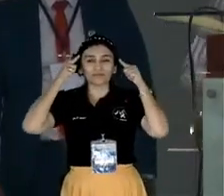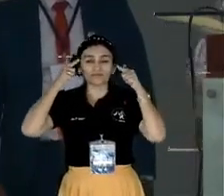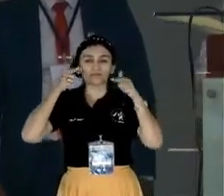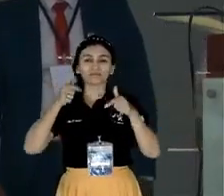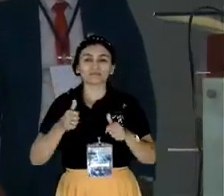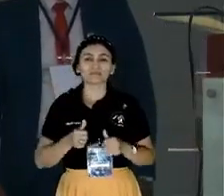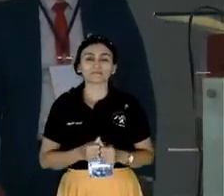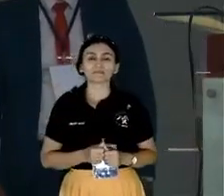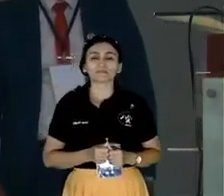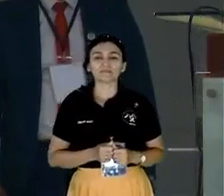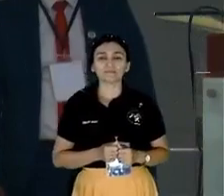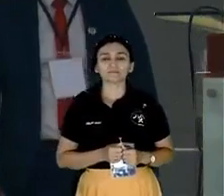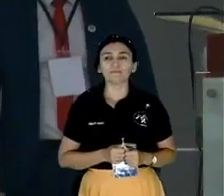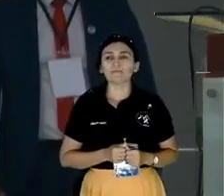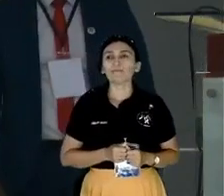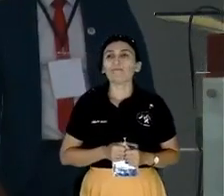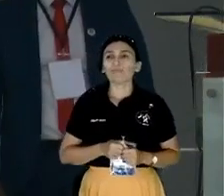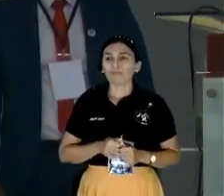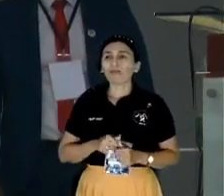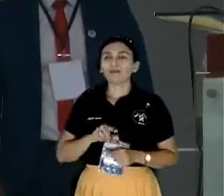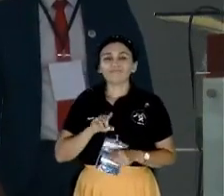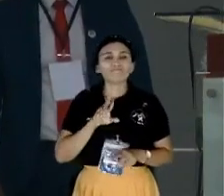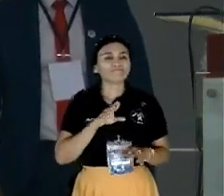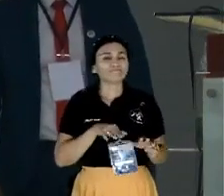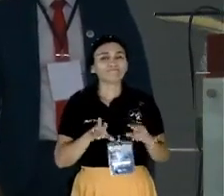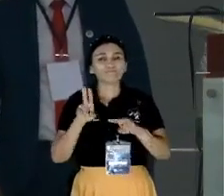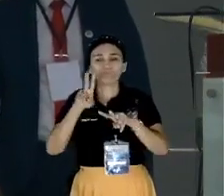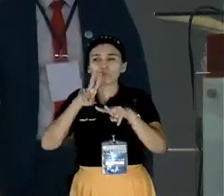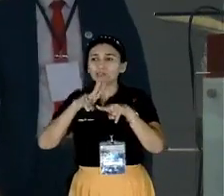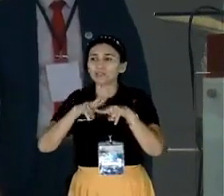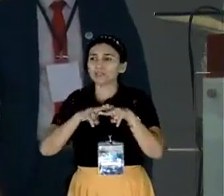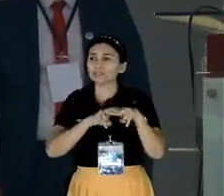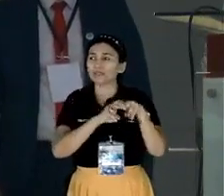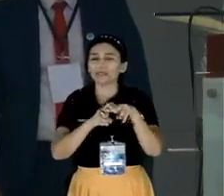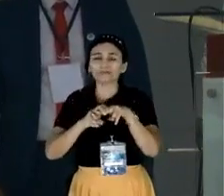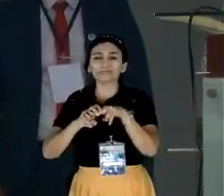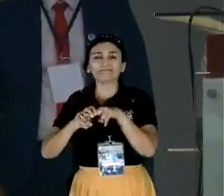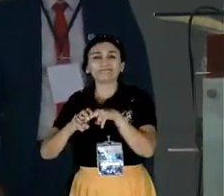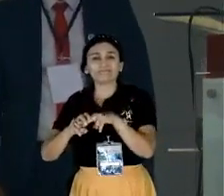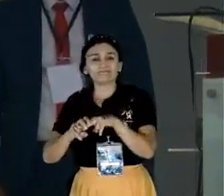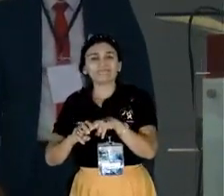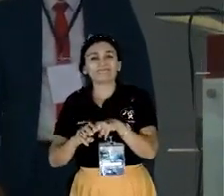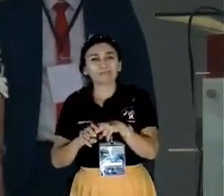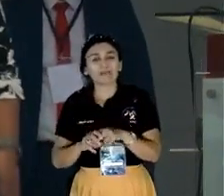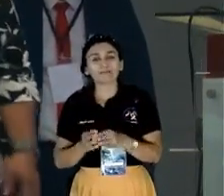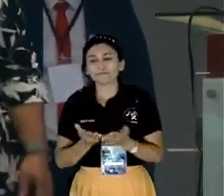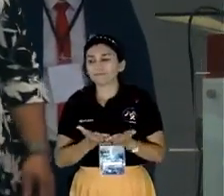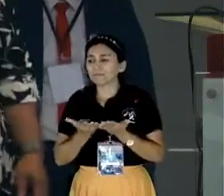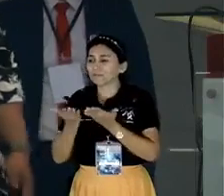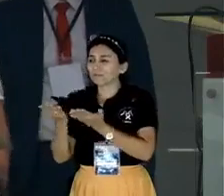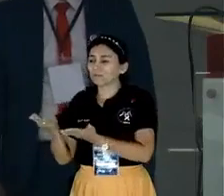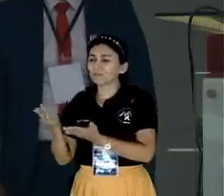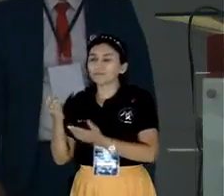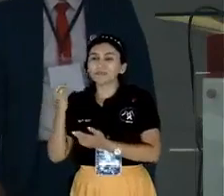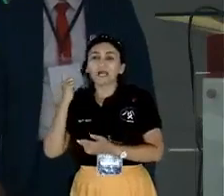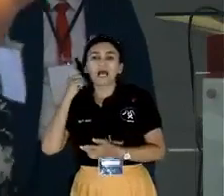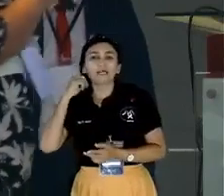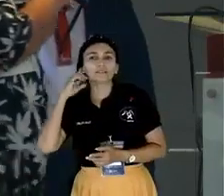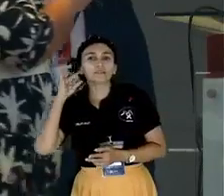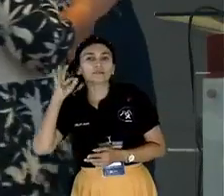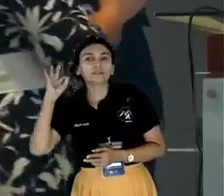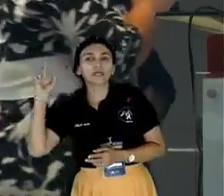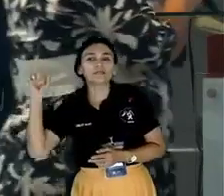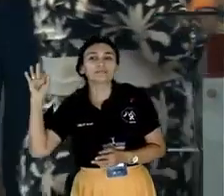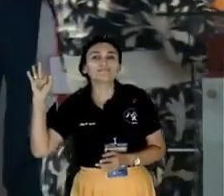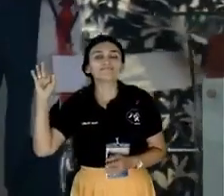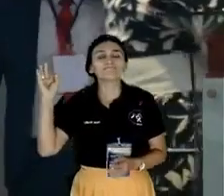Pueden pasar a sus puestos y nos vamos a disponer a escuchar la palabra del Señor.